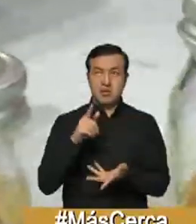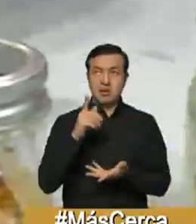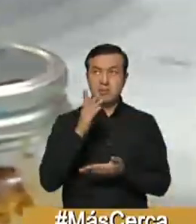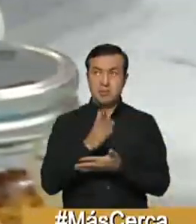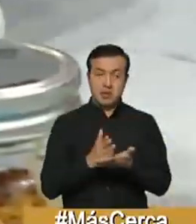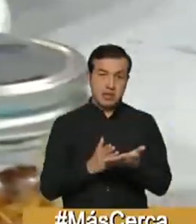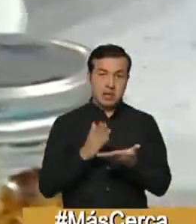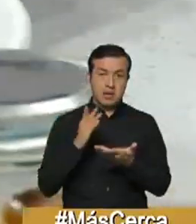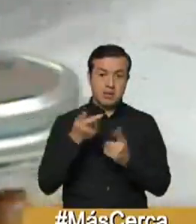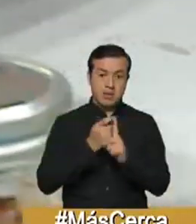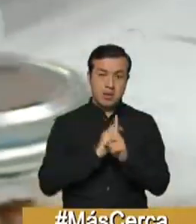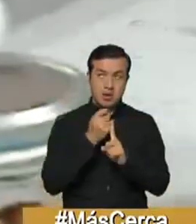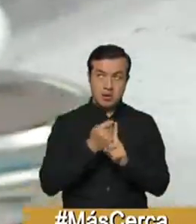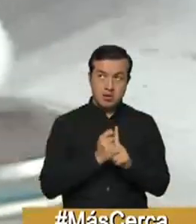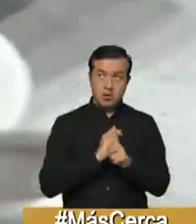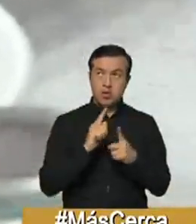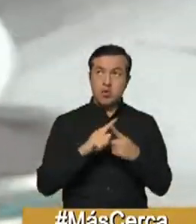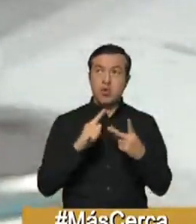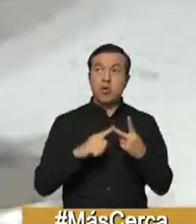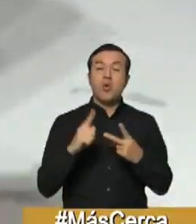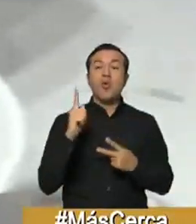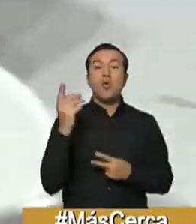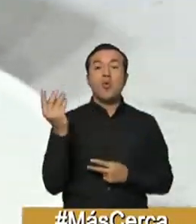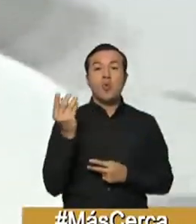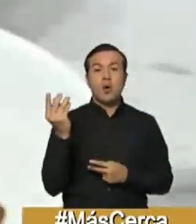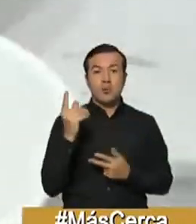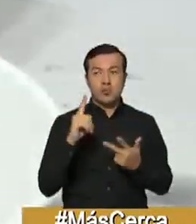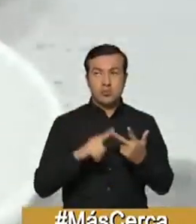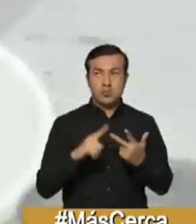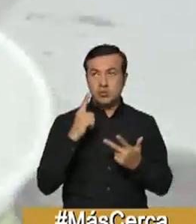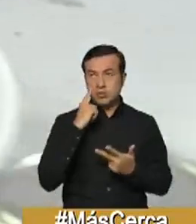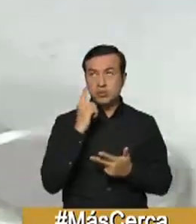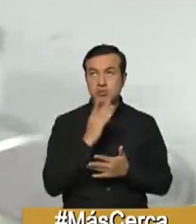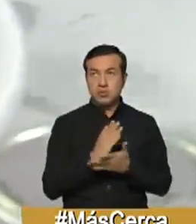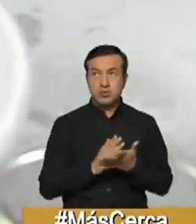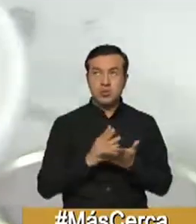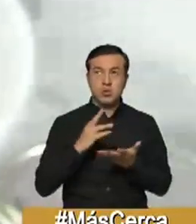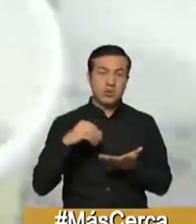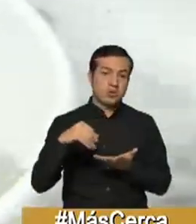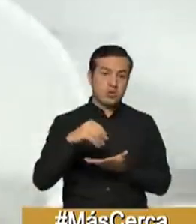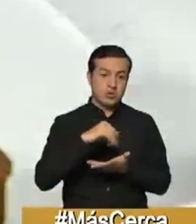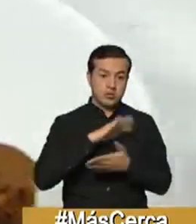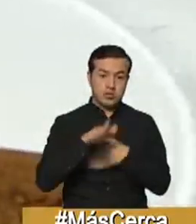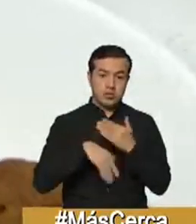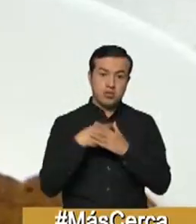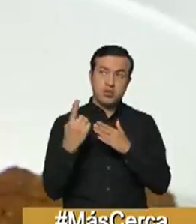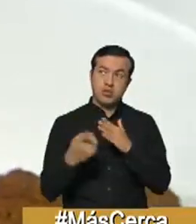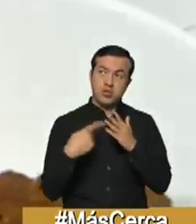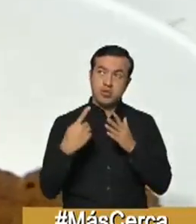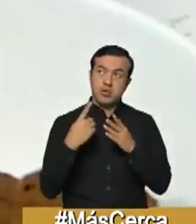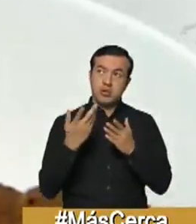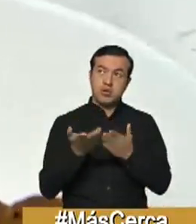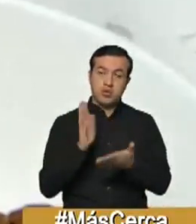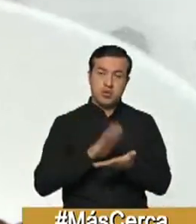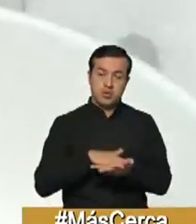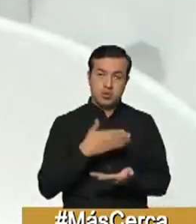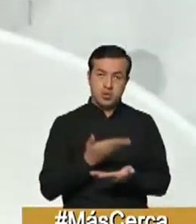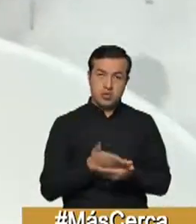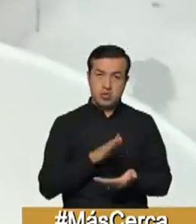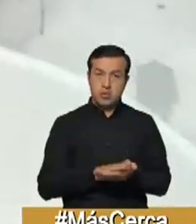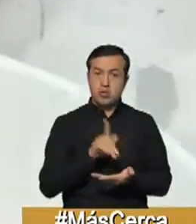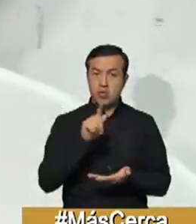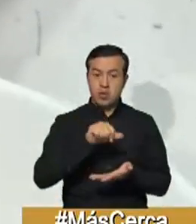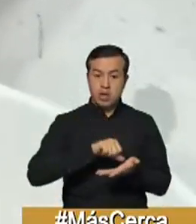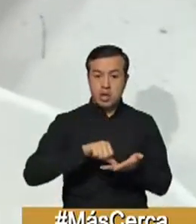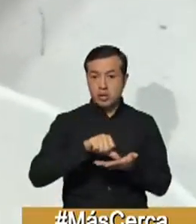banano, utilizamos un huevo y una clara y un tercio de avena en hojuelas. Todo eso lo licuamos y lo ponemos en el sartén con un poquito de